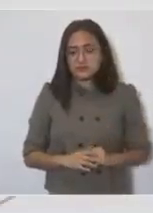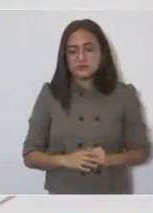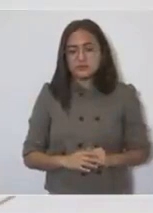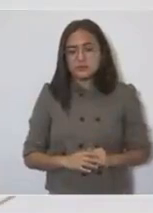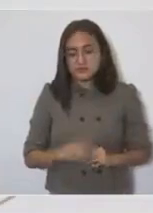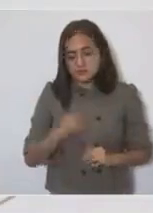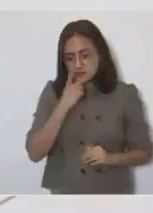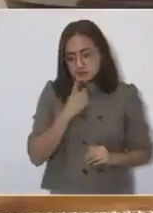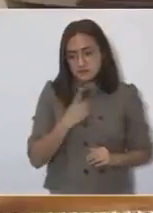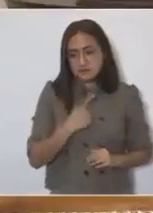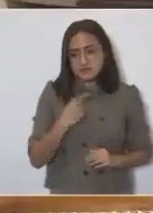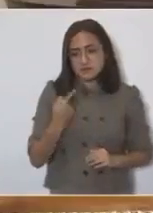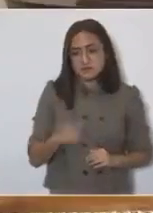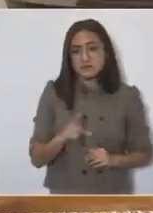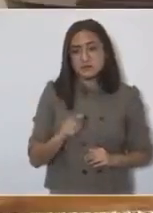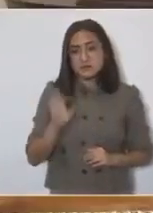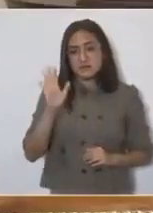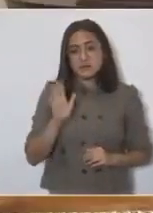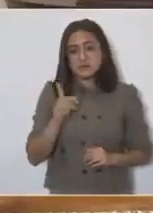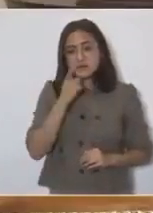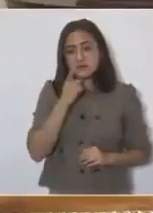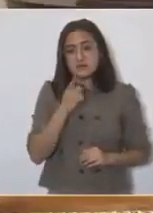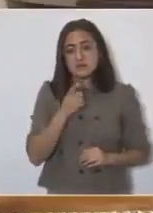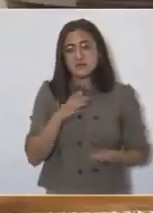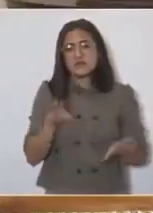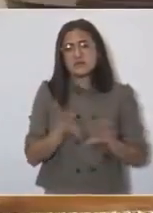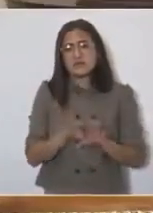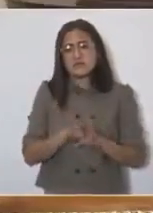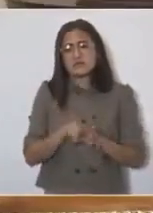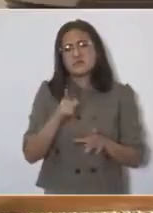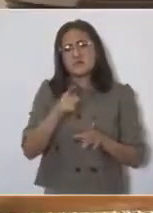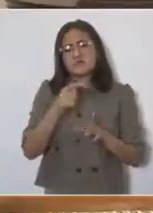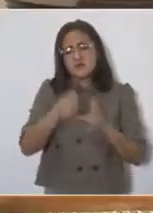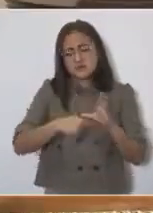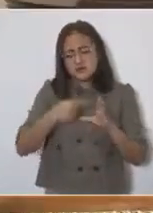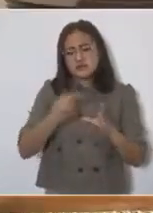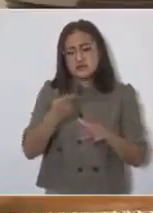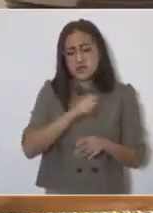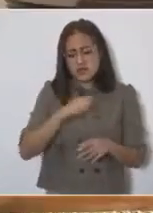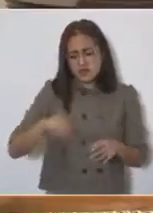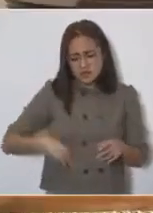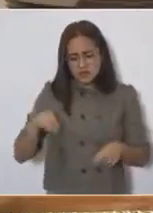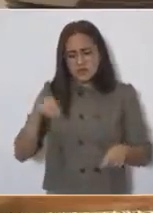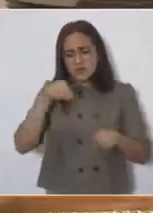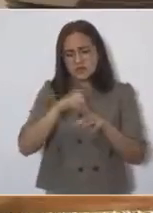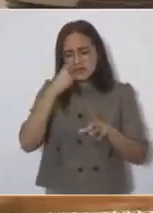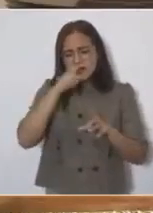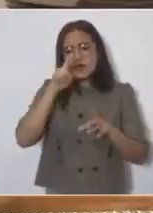bueno dicen que la nota Parece que son las bombas yo pues que las ponga el ayuntamiento